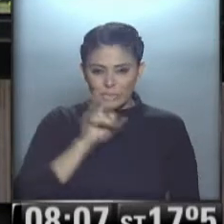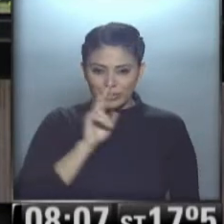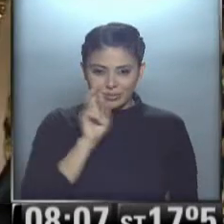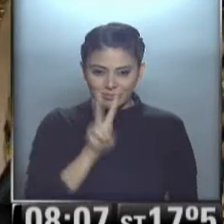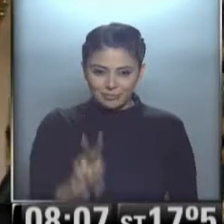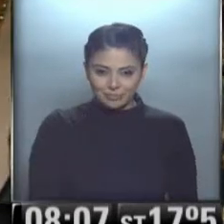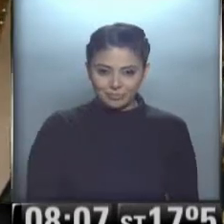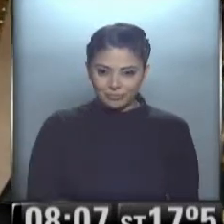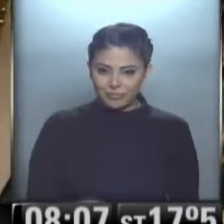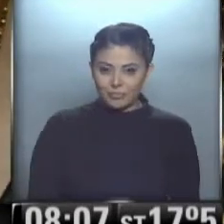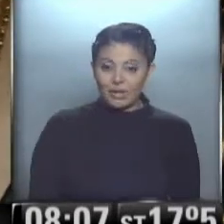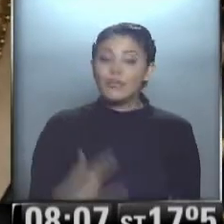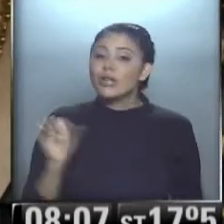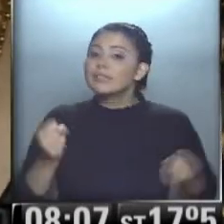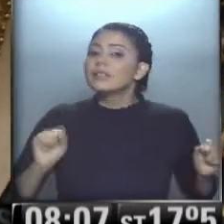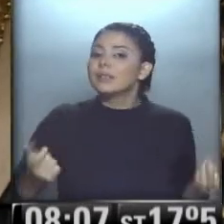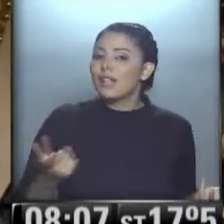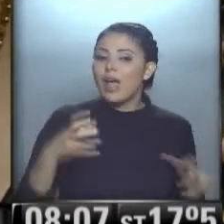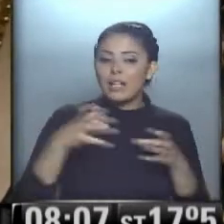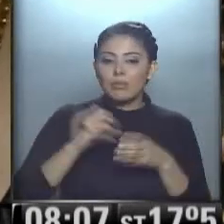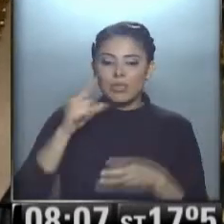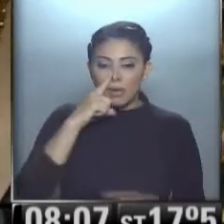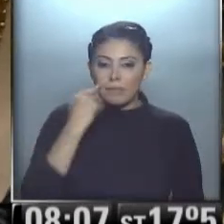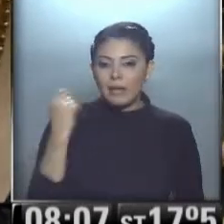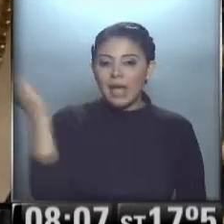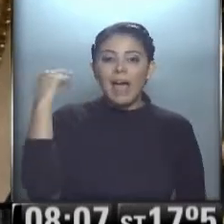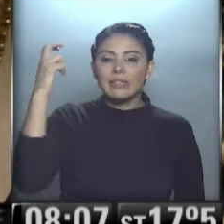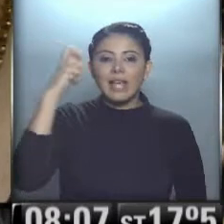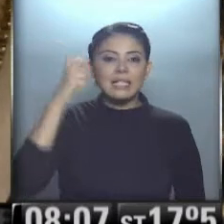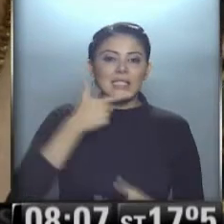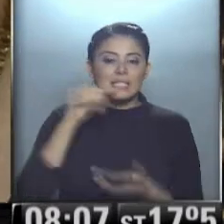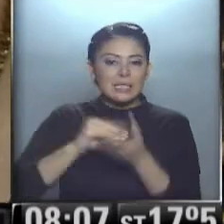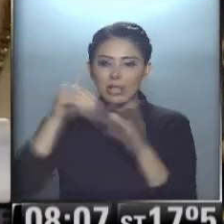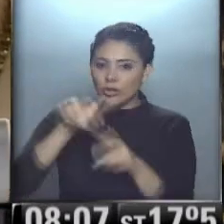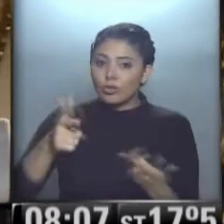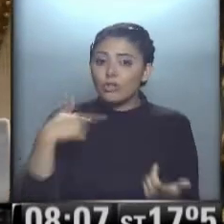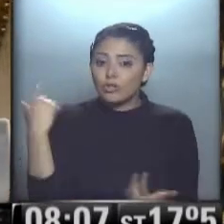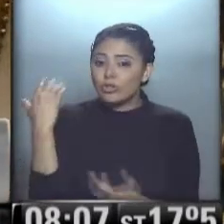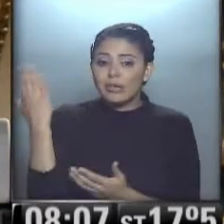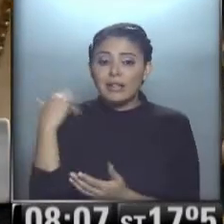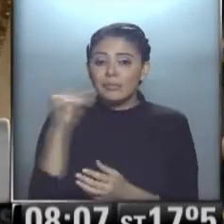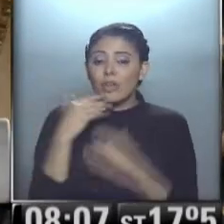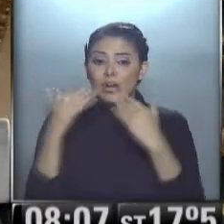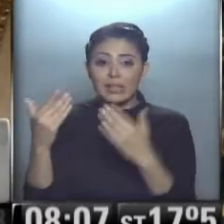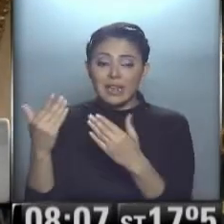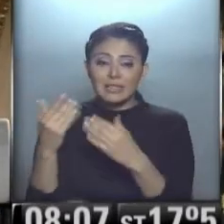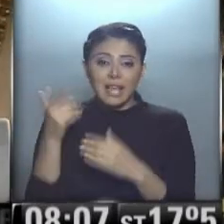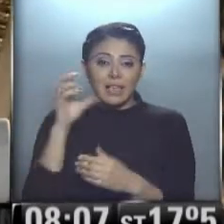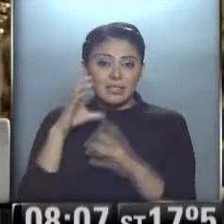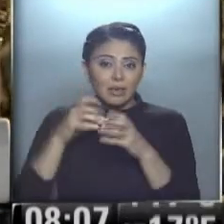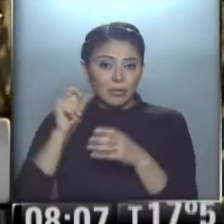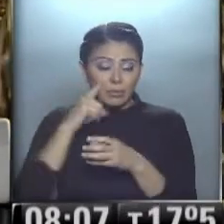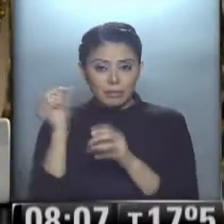muchas expectativas porque el pro no estaba en el senado y nosotros acabamos de llegar al senado con el pro y